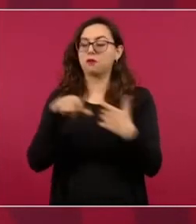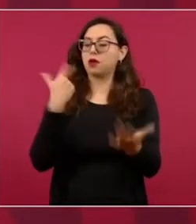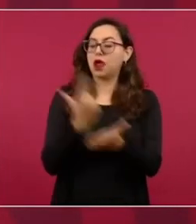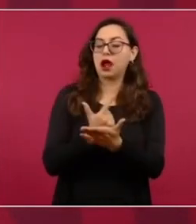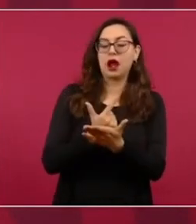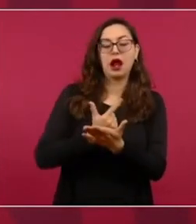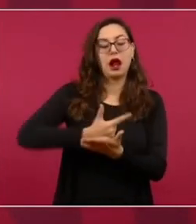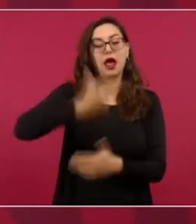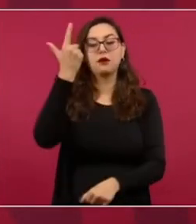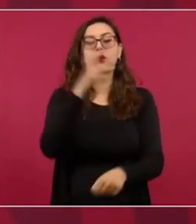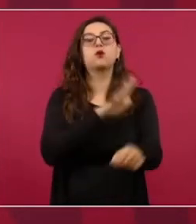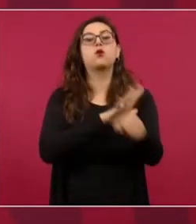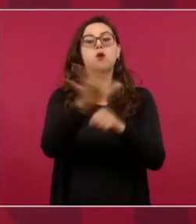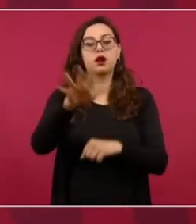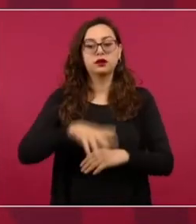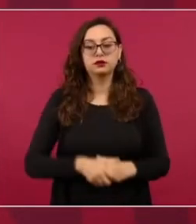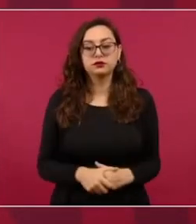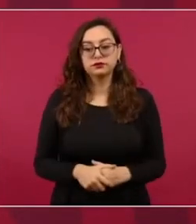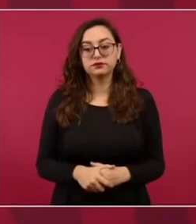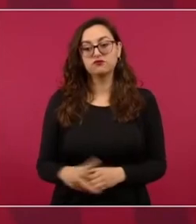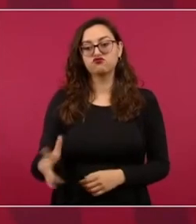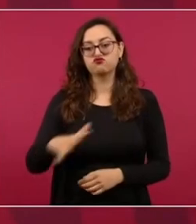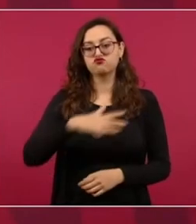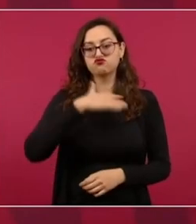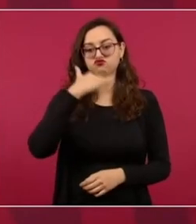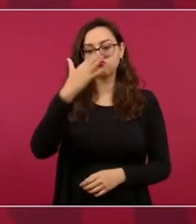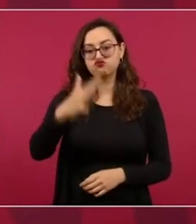era la corrupción.